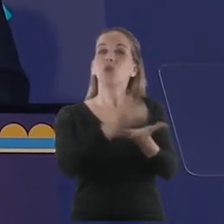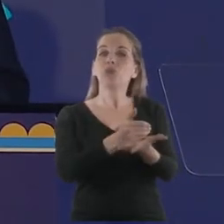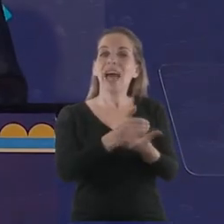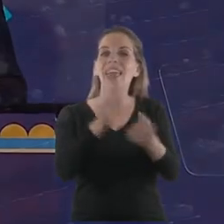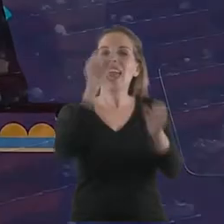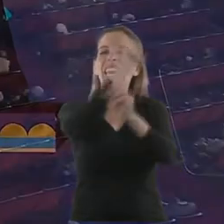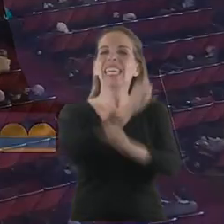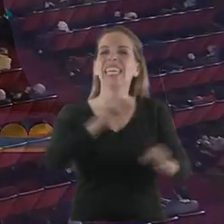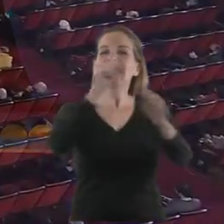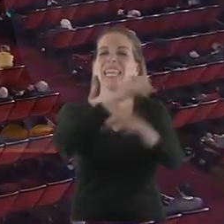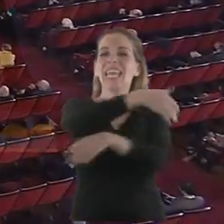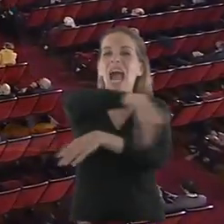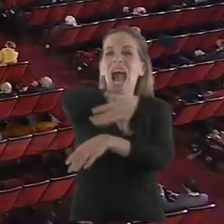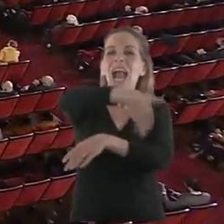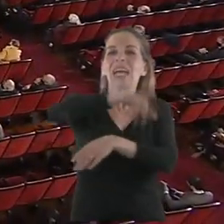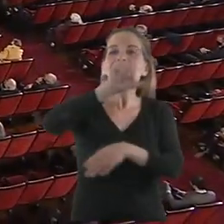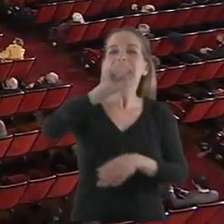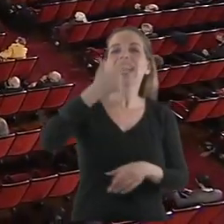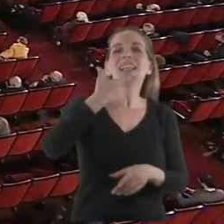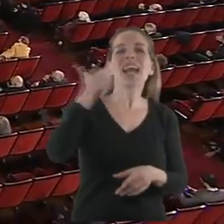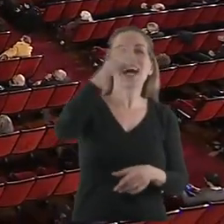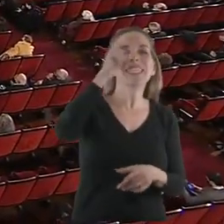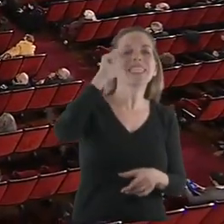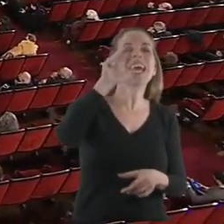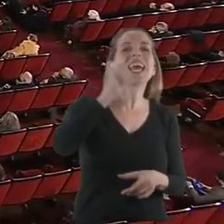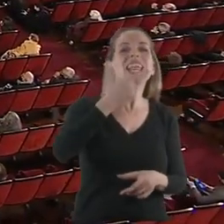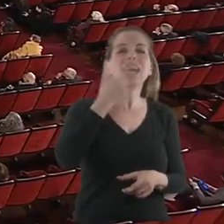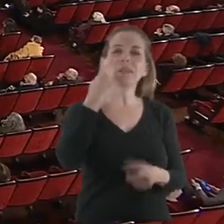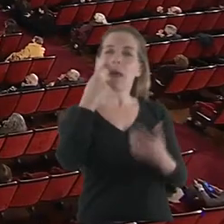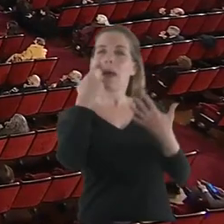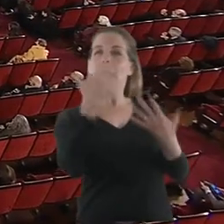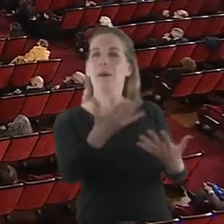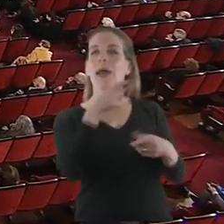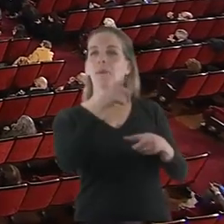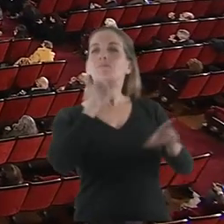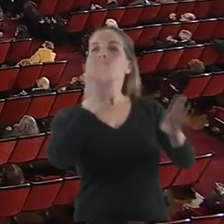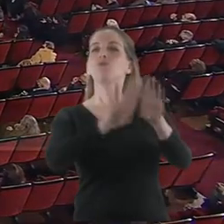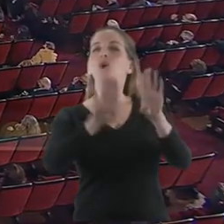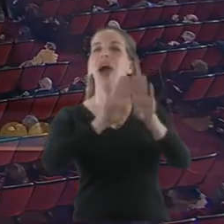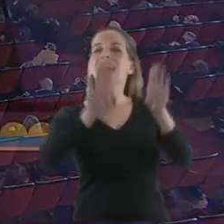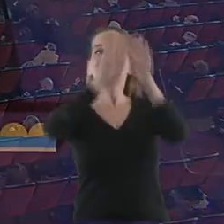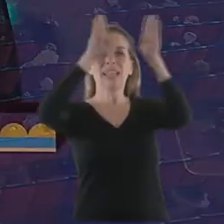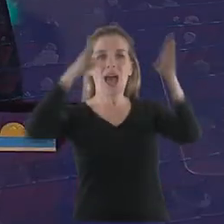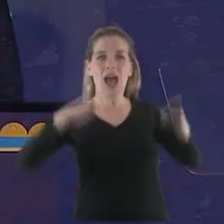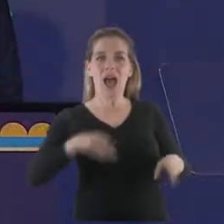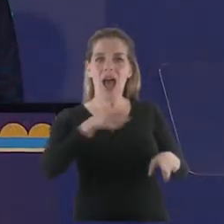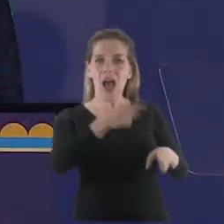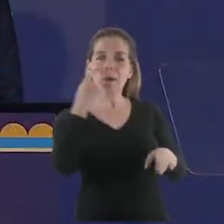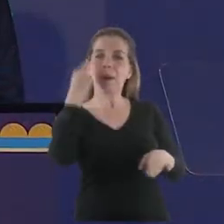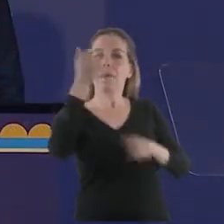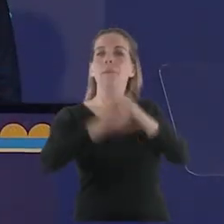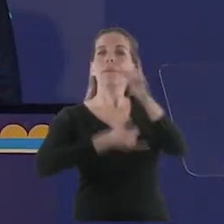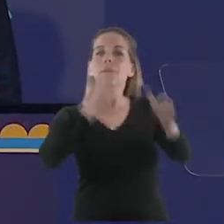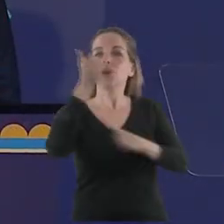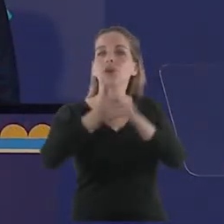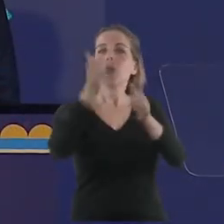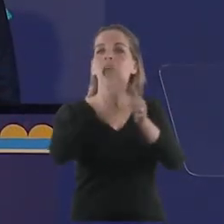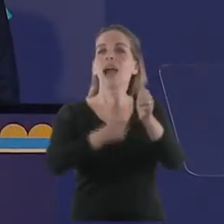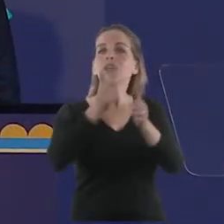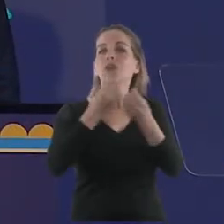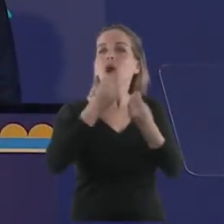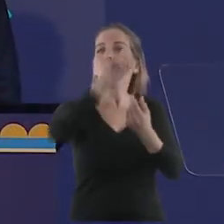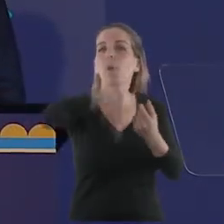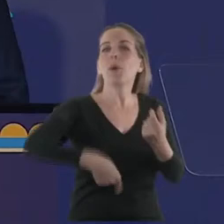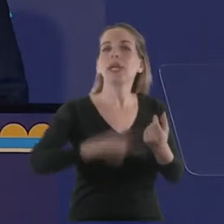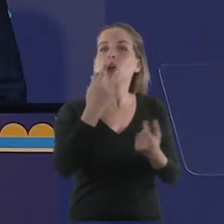Las Heras. Y a partir de ese portal vamos a recordar la historia de la Universidad de Buenos Aires, de la prestigiosa y